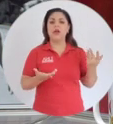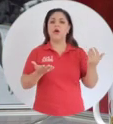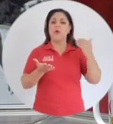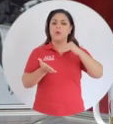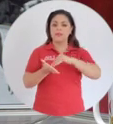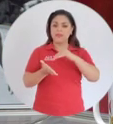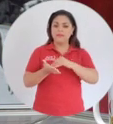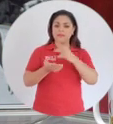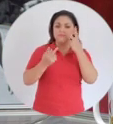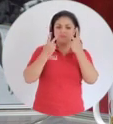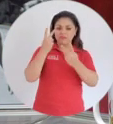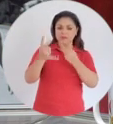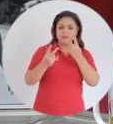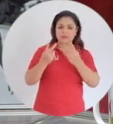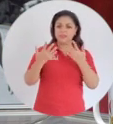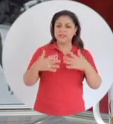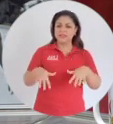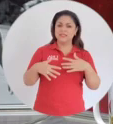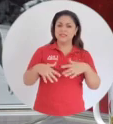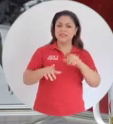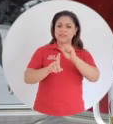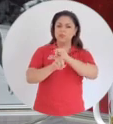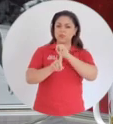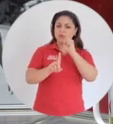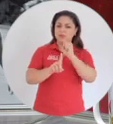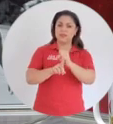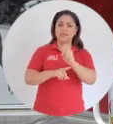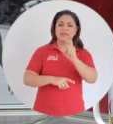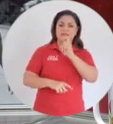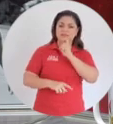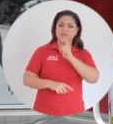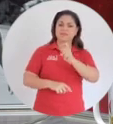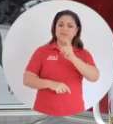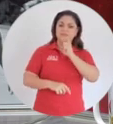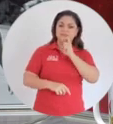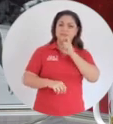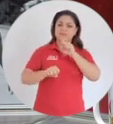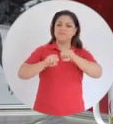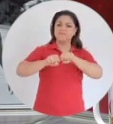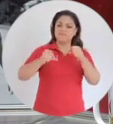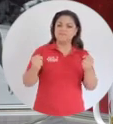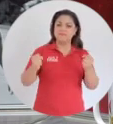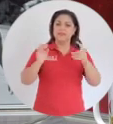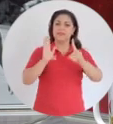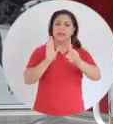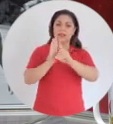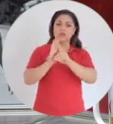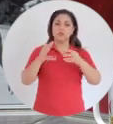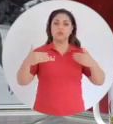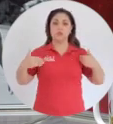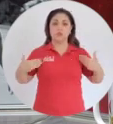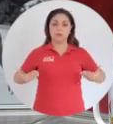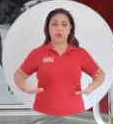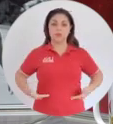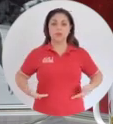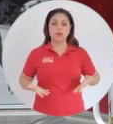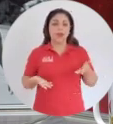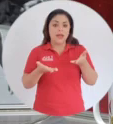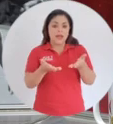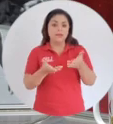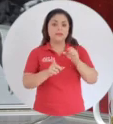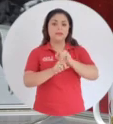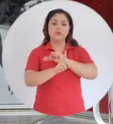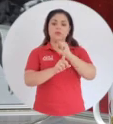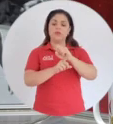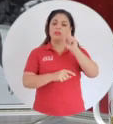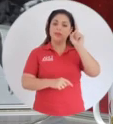de nuevo estamos viendo estos rebrotes de situaciones que comprometen los derechos humanos en la región, una